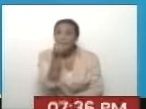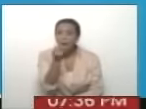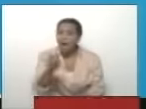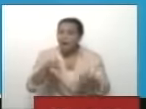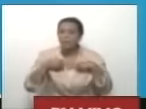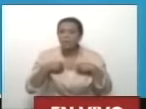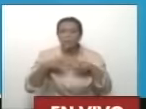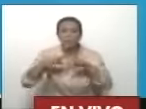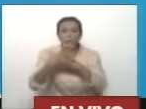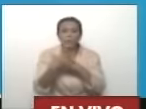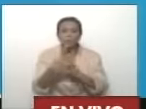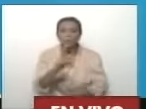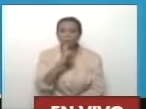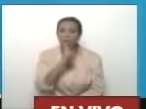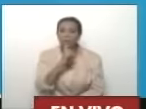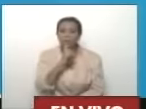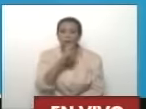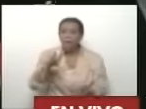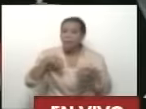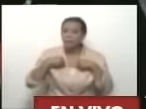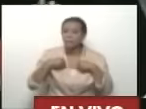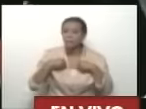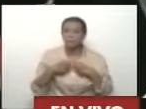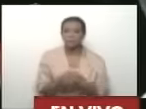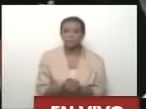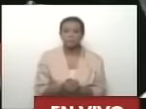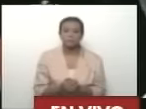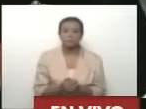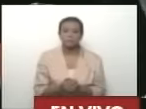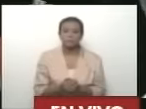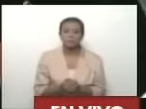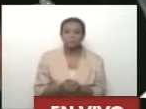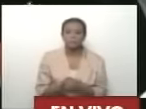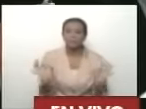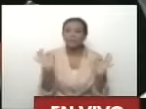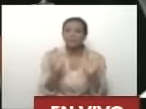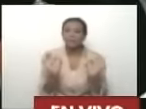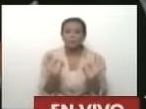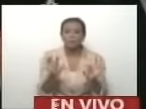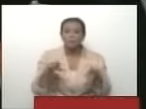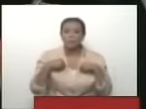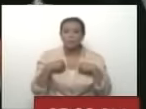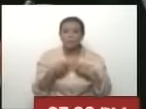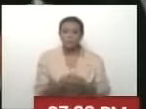jamases, jamás de los jamases. Never, never, never.